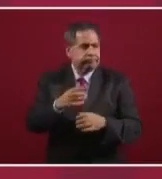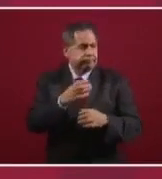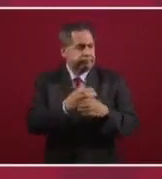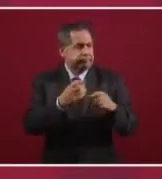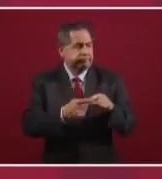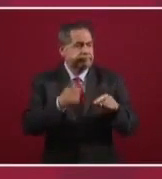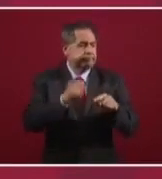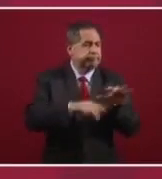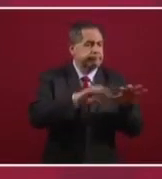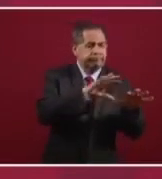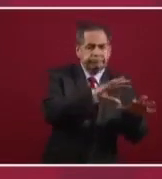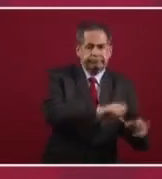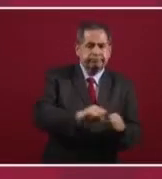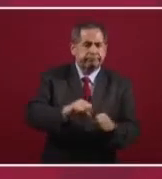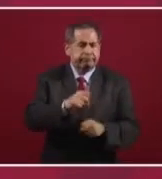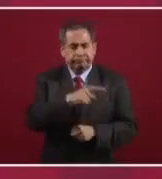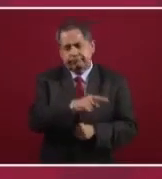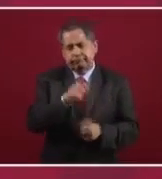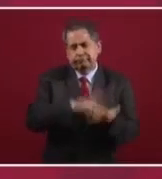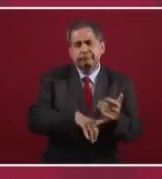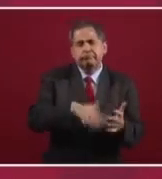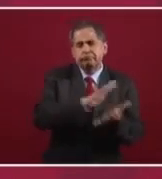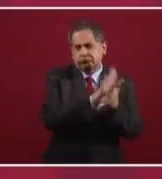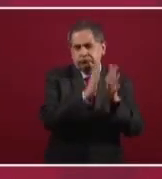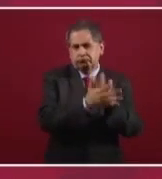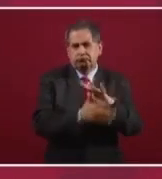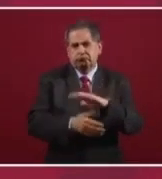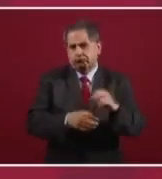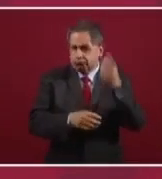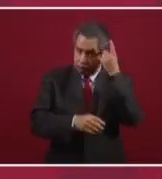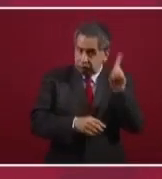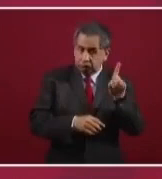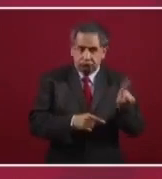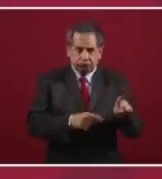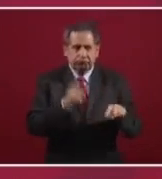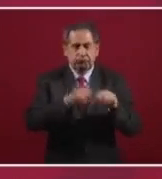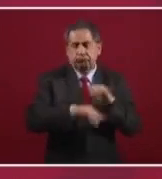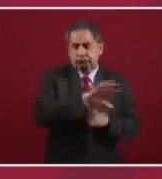confiscación de bienes mal habidos, hay